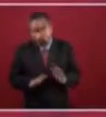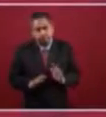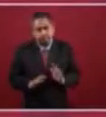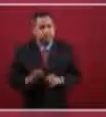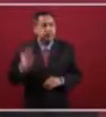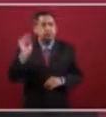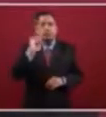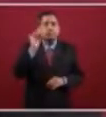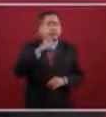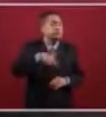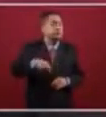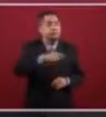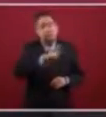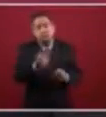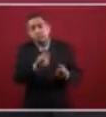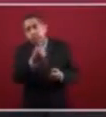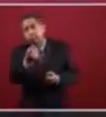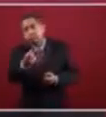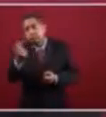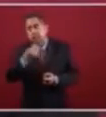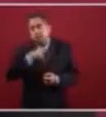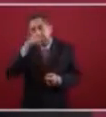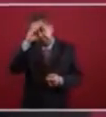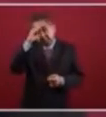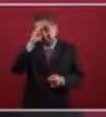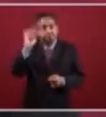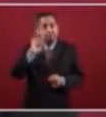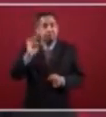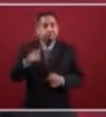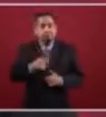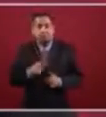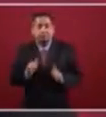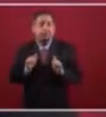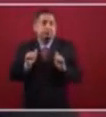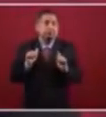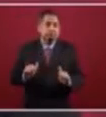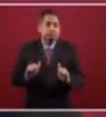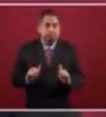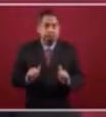piensan que se van a agazapar